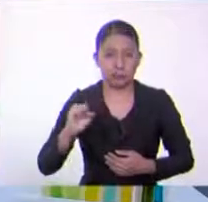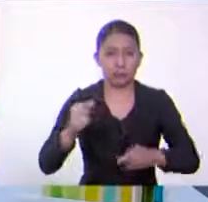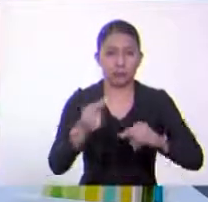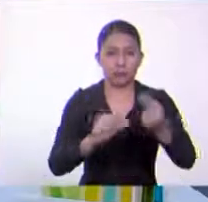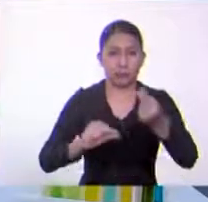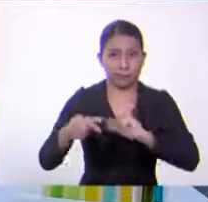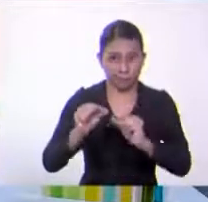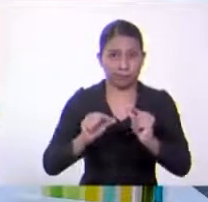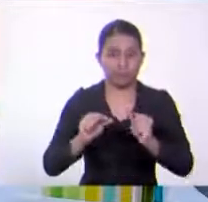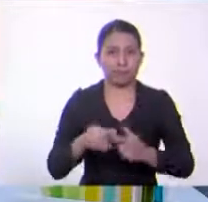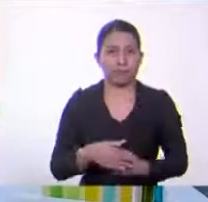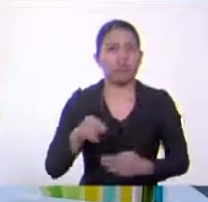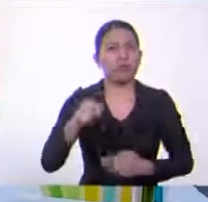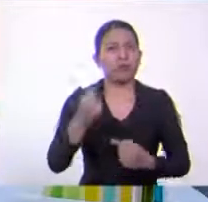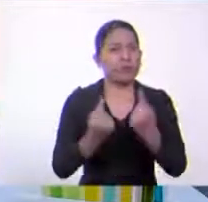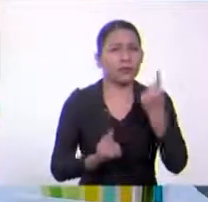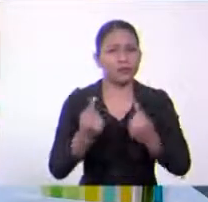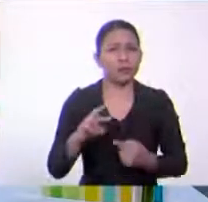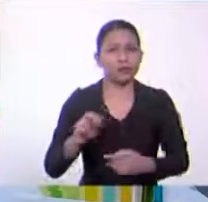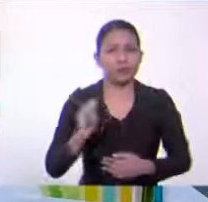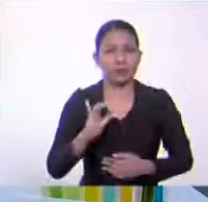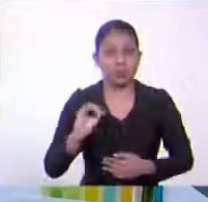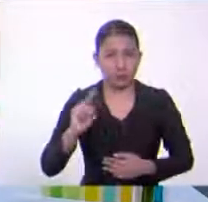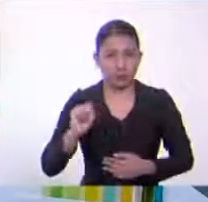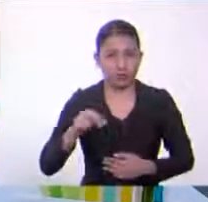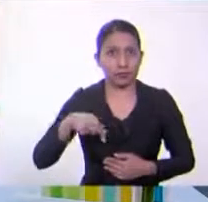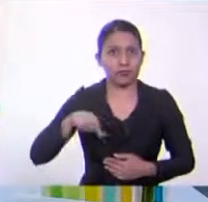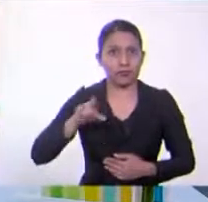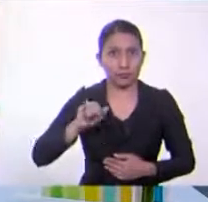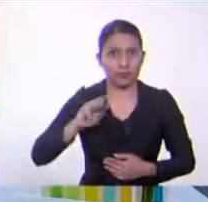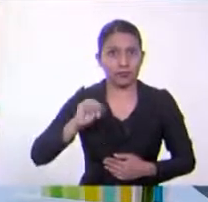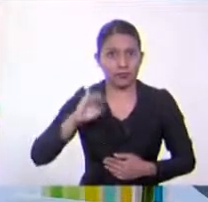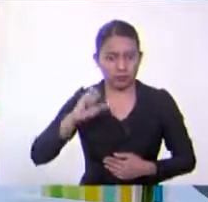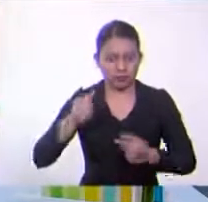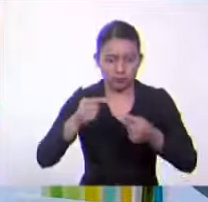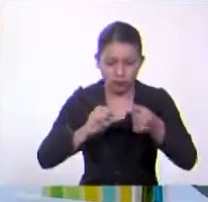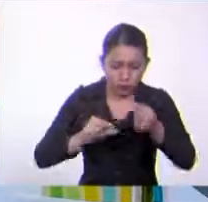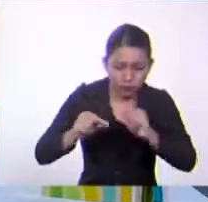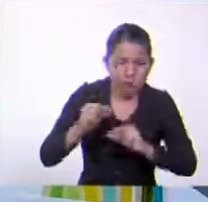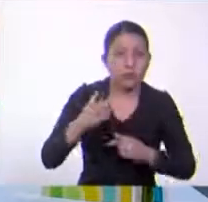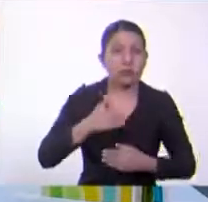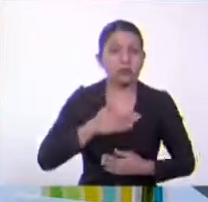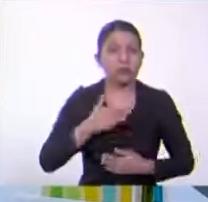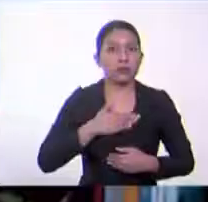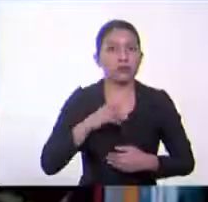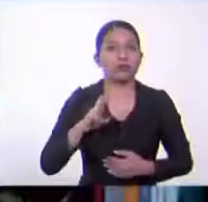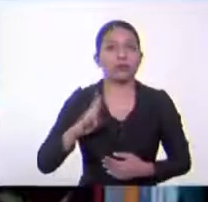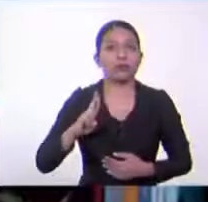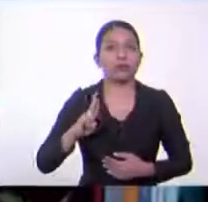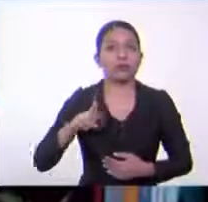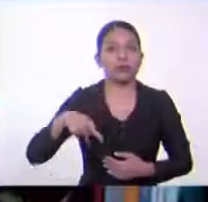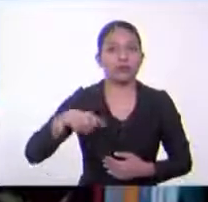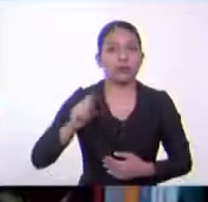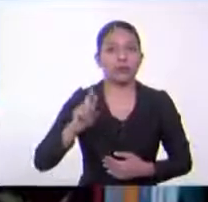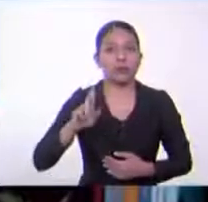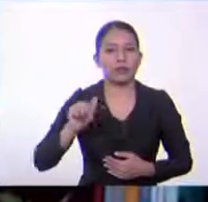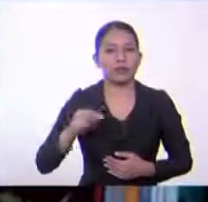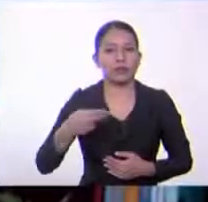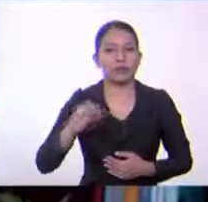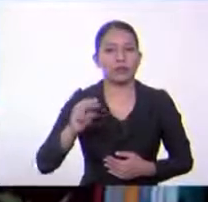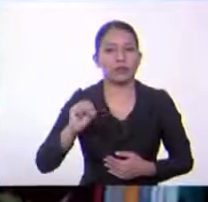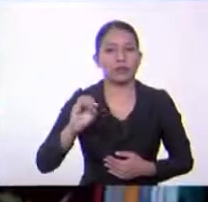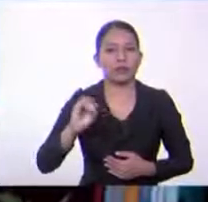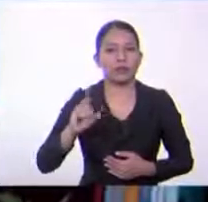en la cual en esta reacción química se da una ruptura homolítica. ¿A qué me refiero con ruptura homolítica? La